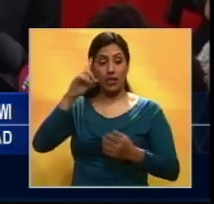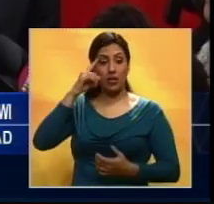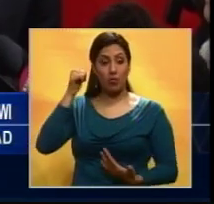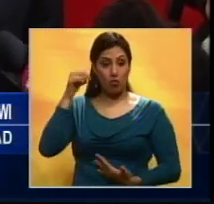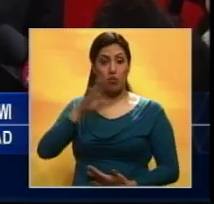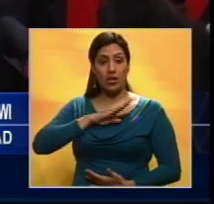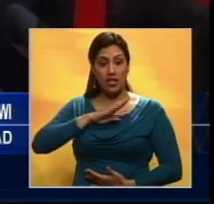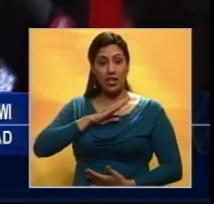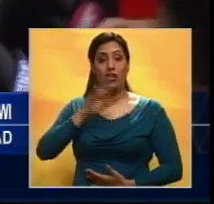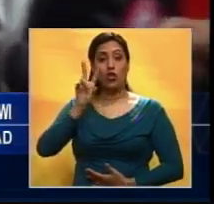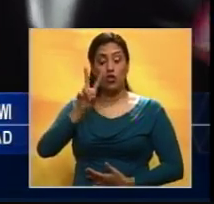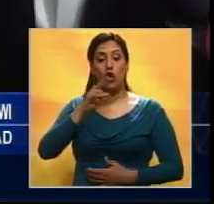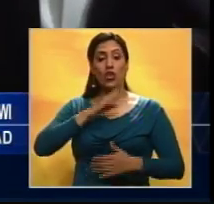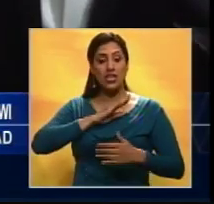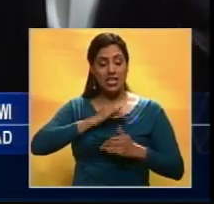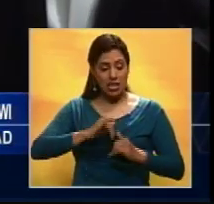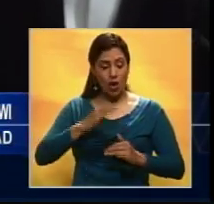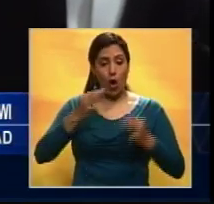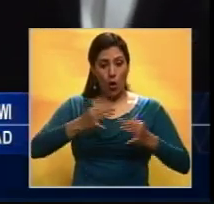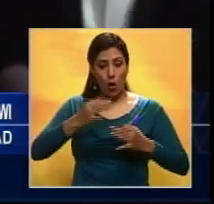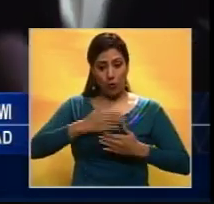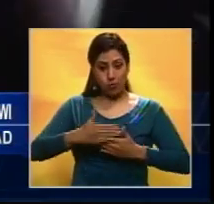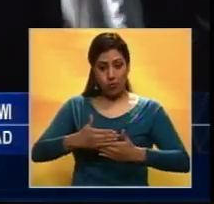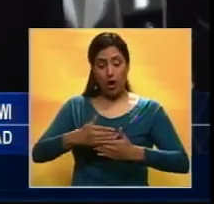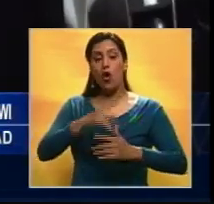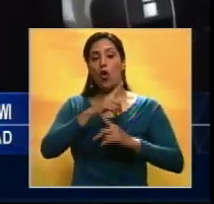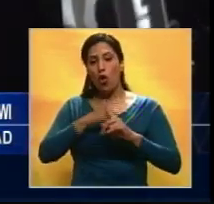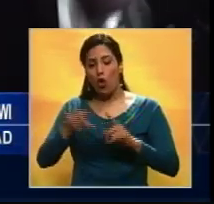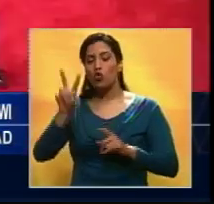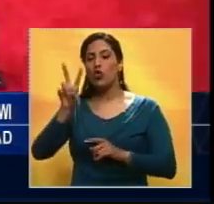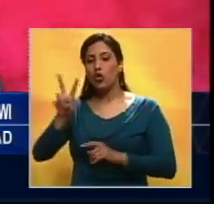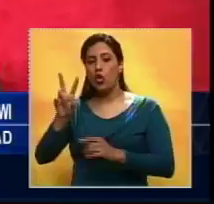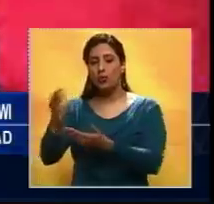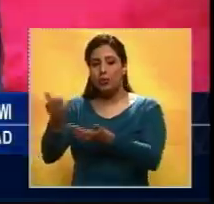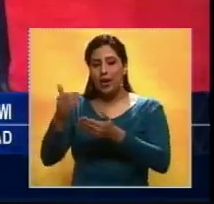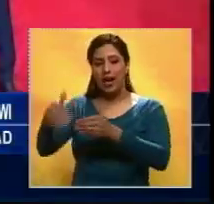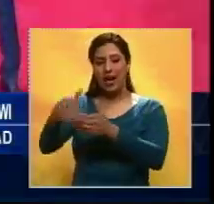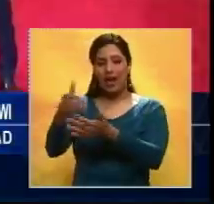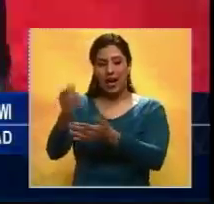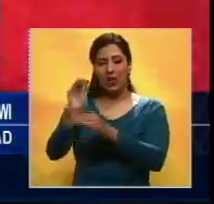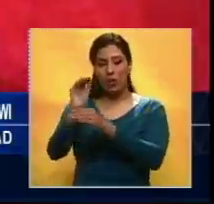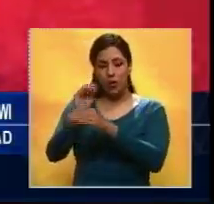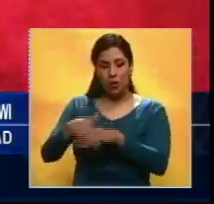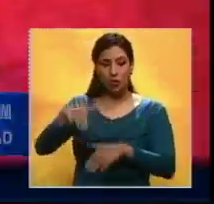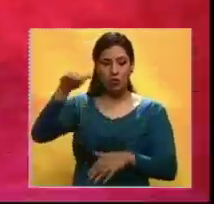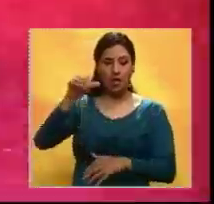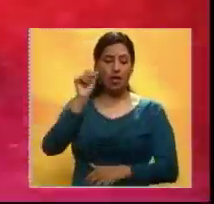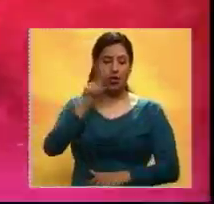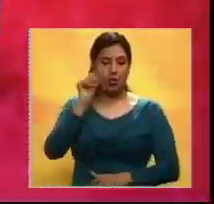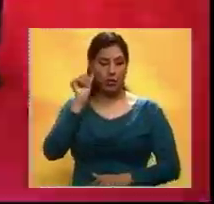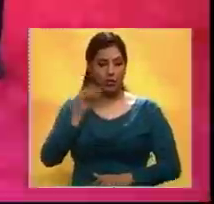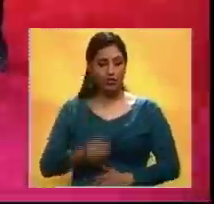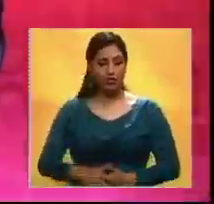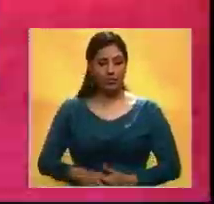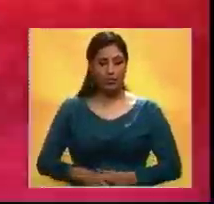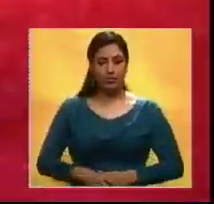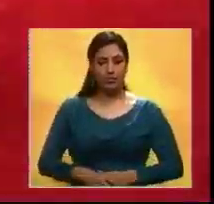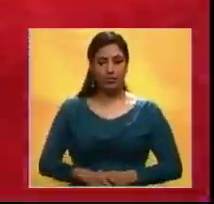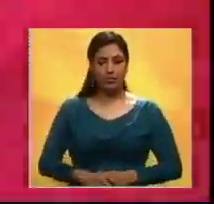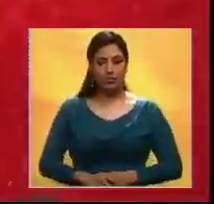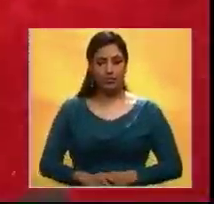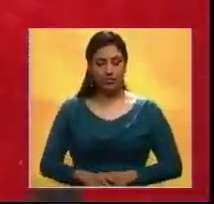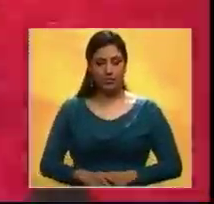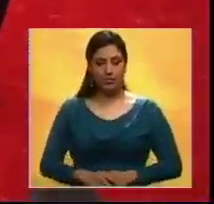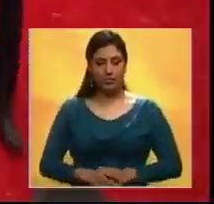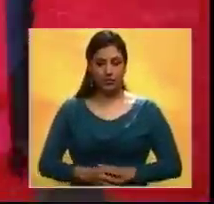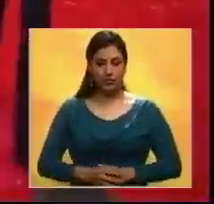diva del pop tiene 2 hijos biológicos, Lourdes y Rocco, y otros 2 adoptados, Mercy James y Davy Banda.